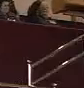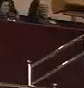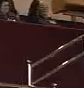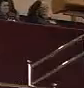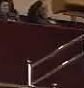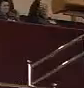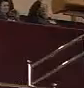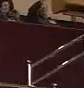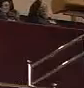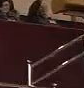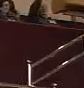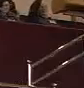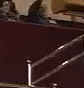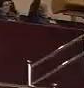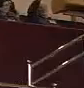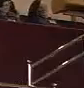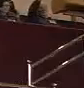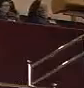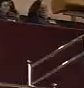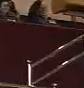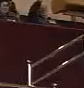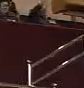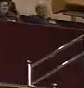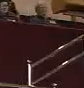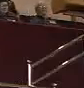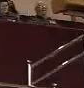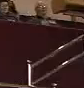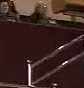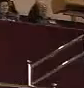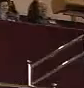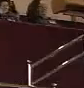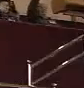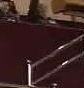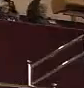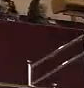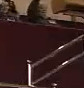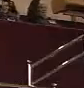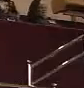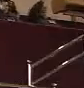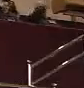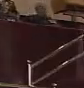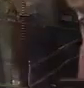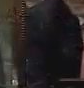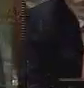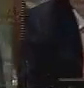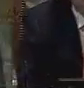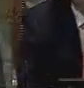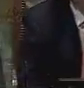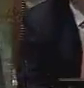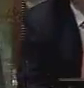Cristiana, Adalberto González. Muy bienvenido a esta corporación, un gusto que estén con nosotros.